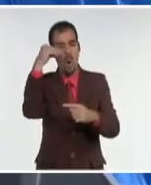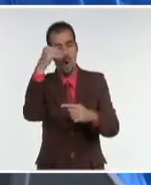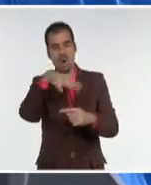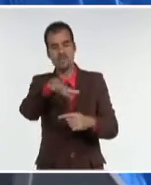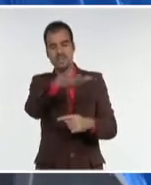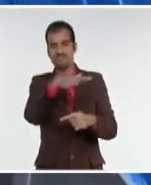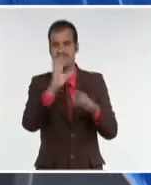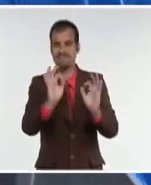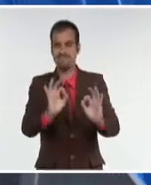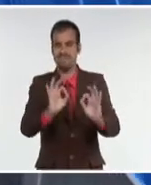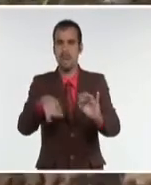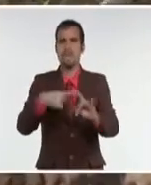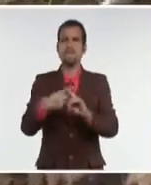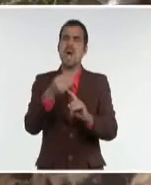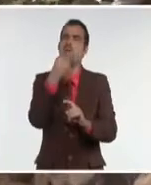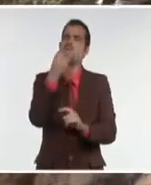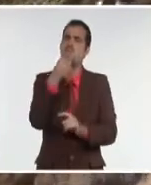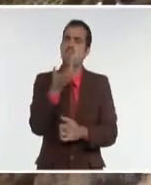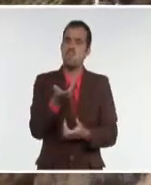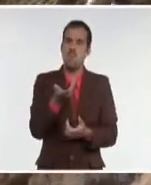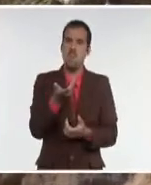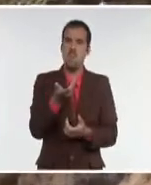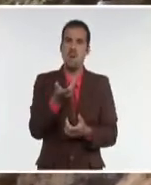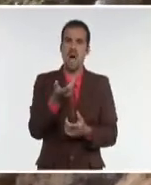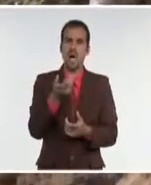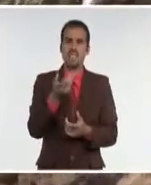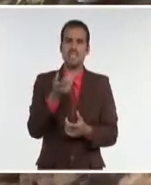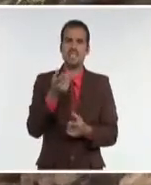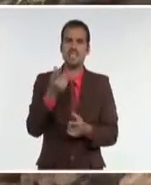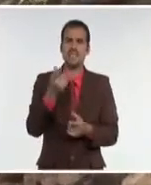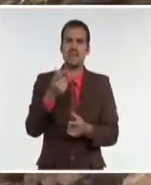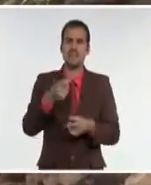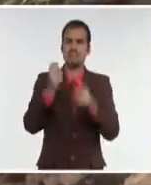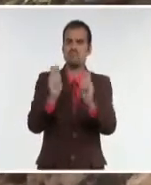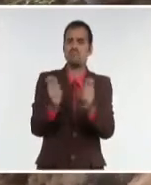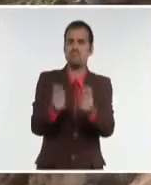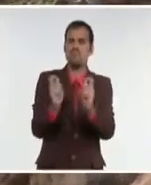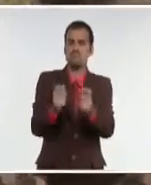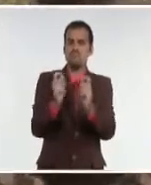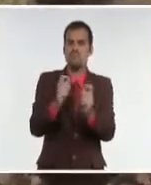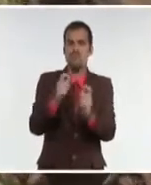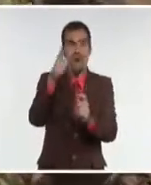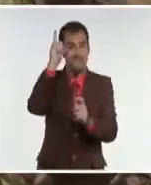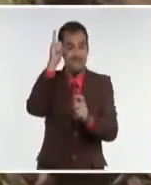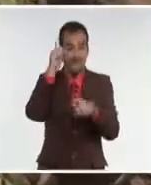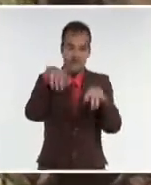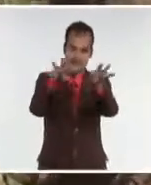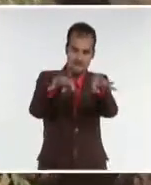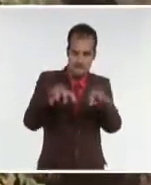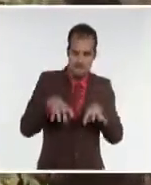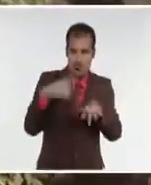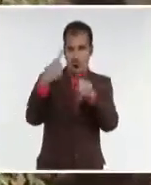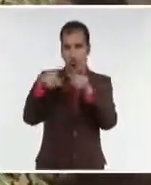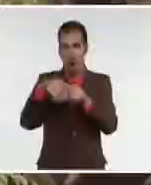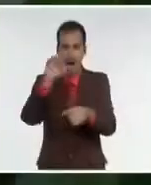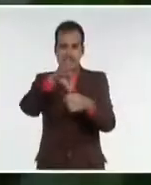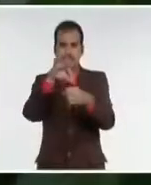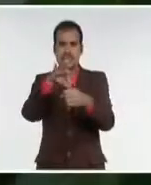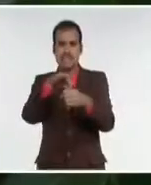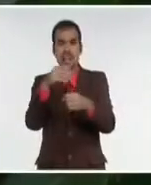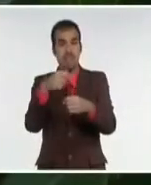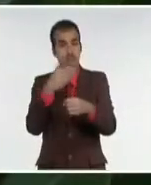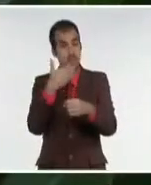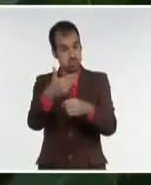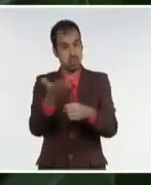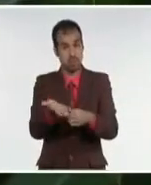las posibilidades de medios de labranza, la propia tracción animal, la calidad de la semilla y un grupo de